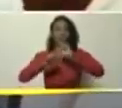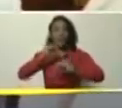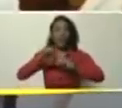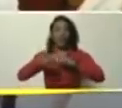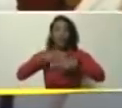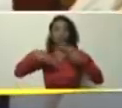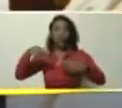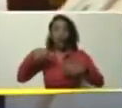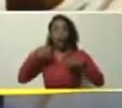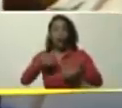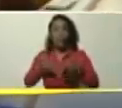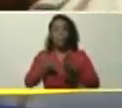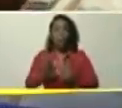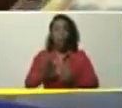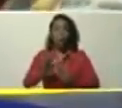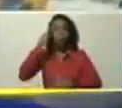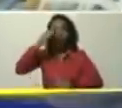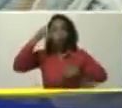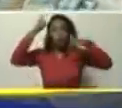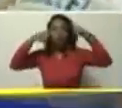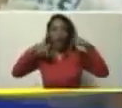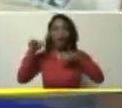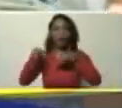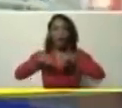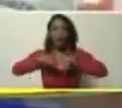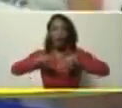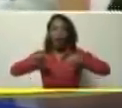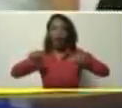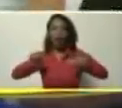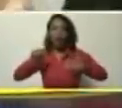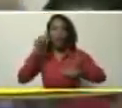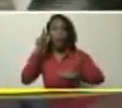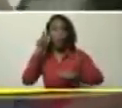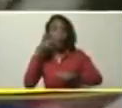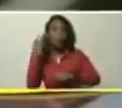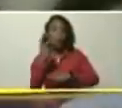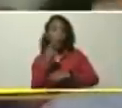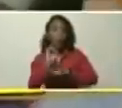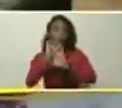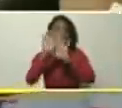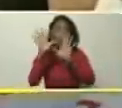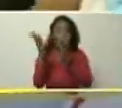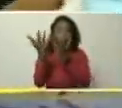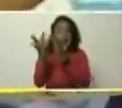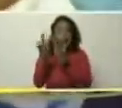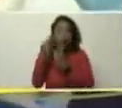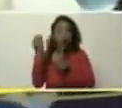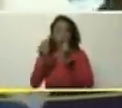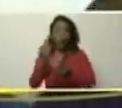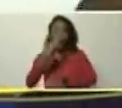Hugo Chávez. Tela del suelo. Y escuchar solo las declaraciones del fascismo,